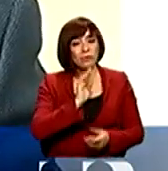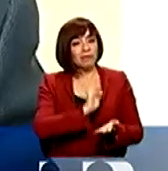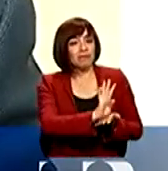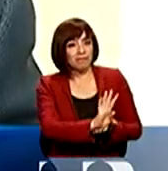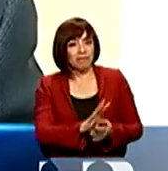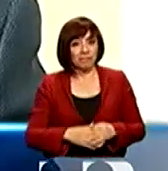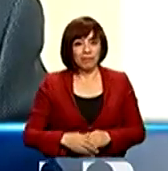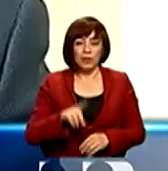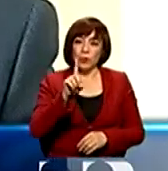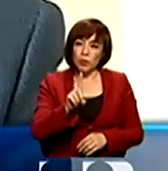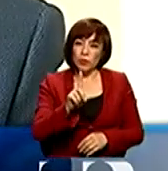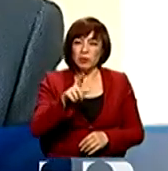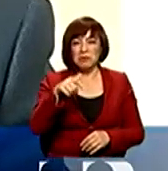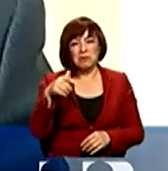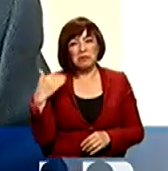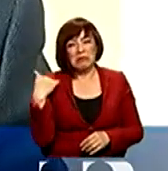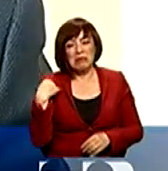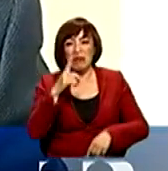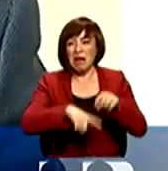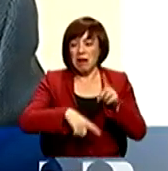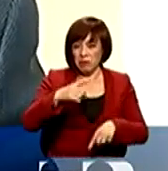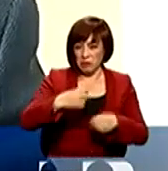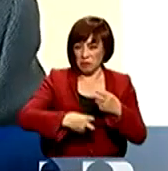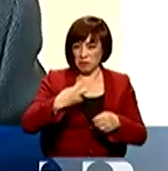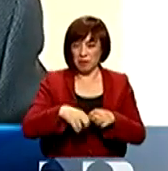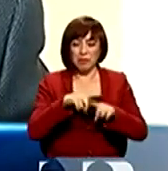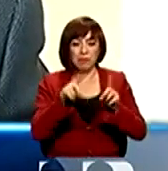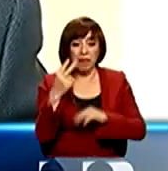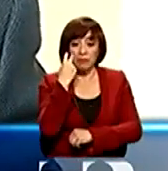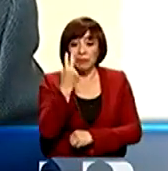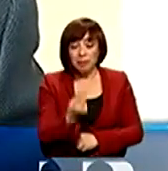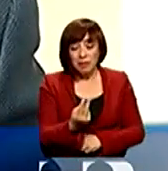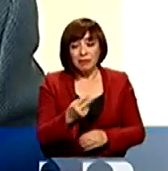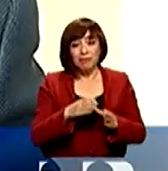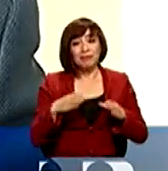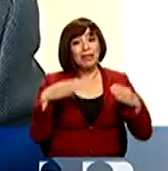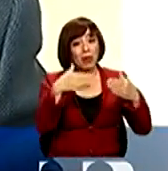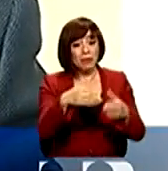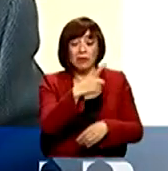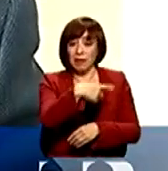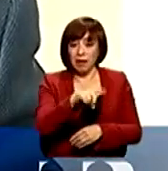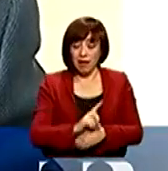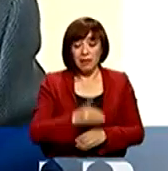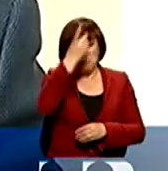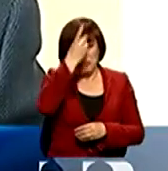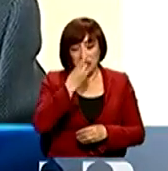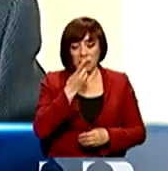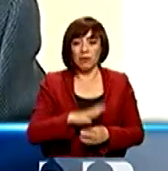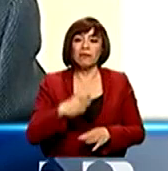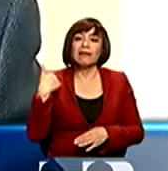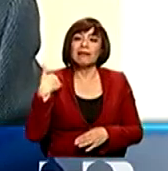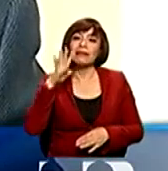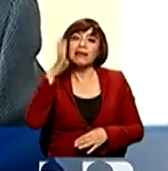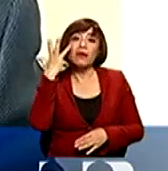una impugnación, otros tienen hasta 3 impugnaciones. Entonces eso resolverá la comisión técnica, tiene 5 días para eso, y